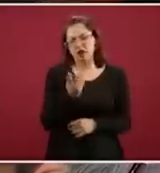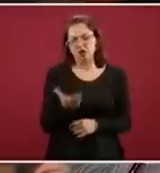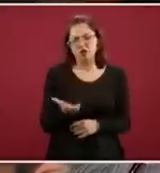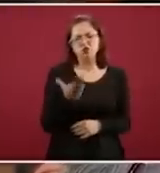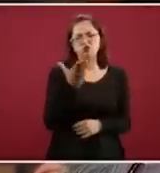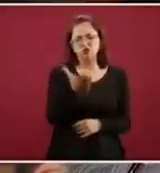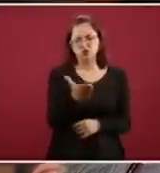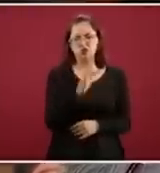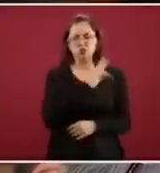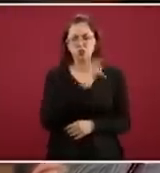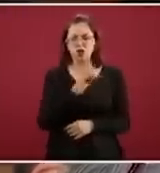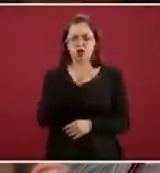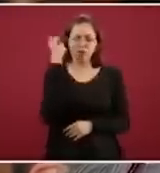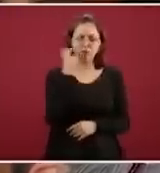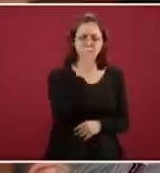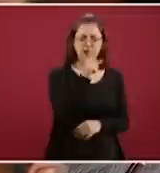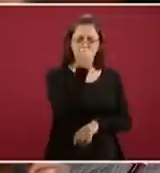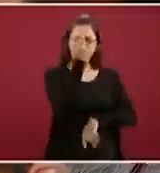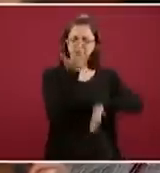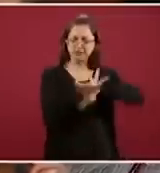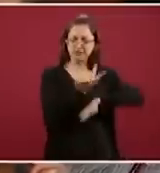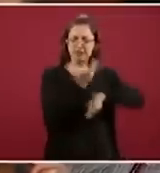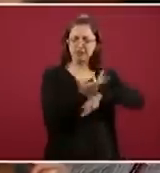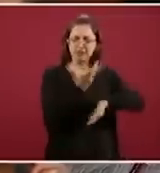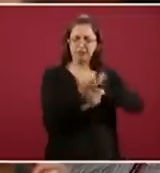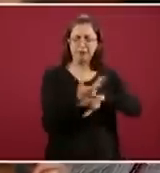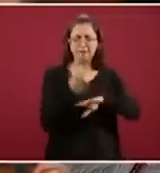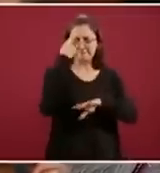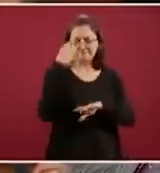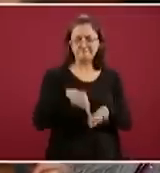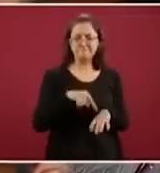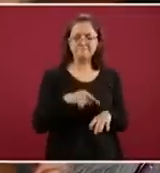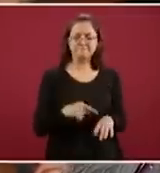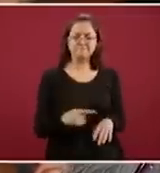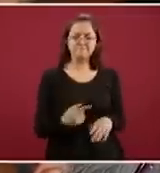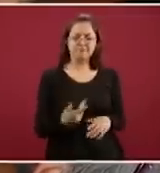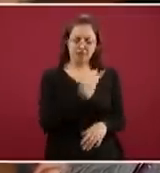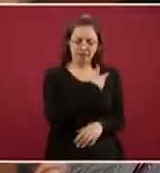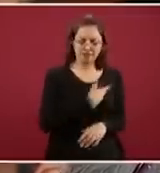viajaría a la Casa Blanca a hacer la firma ya entre